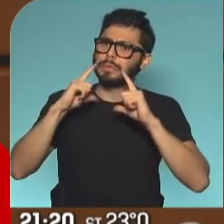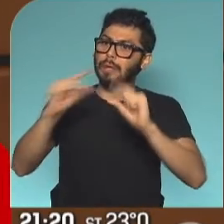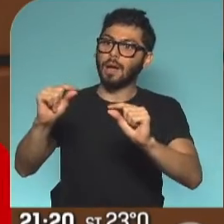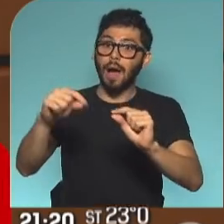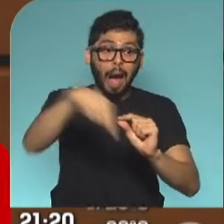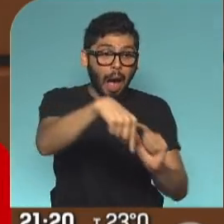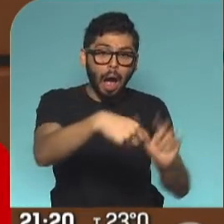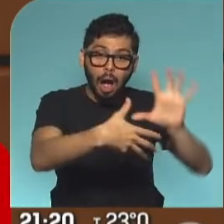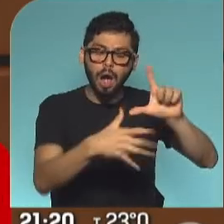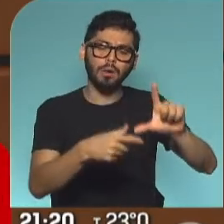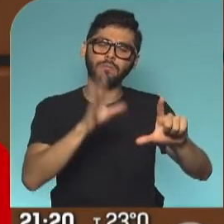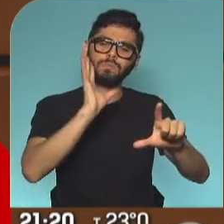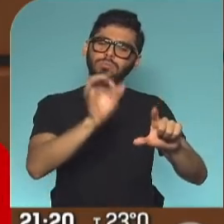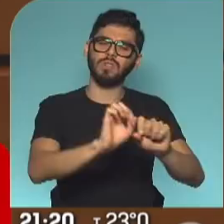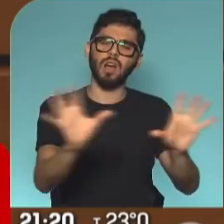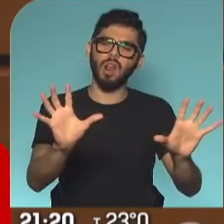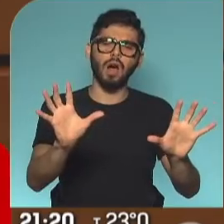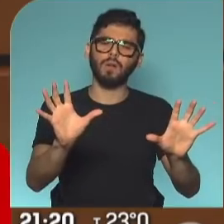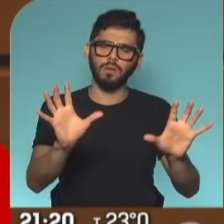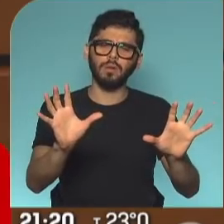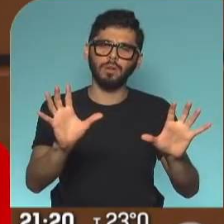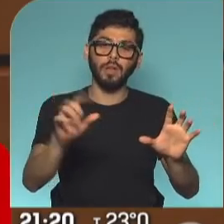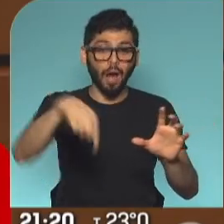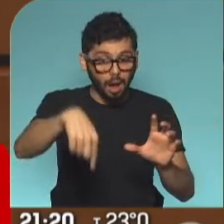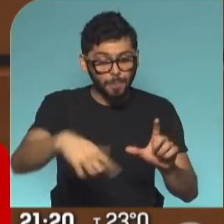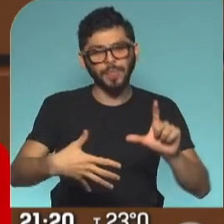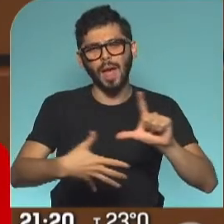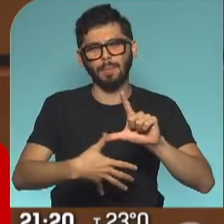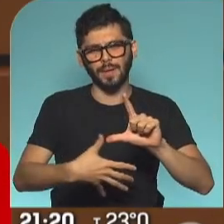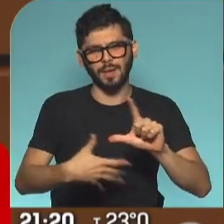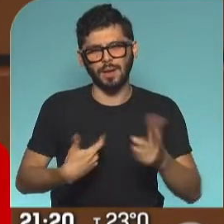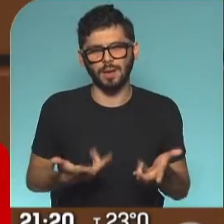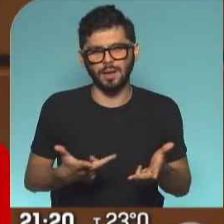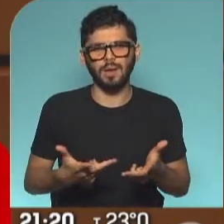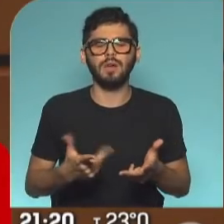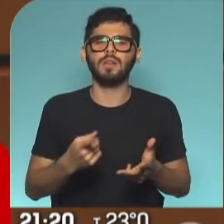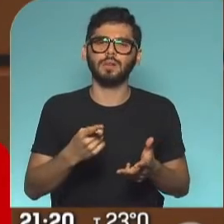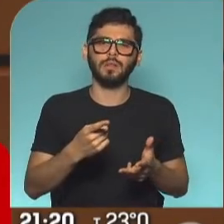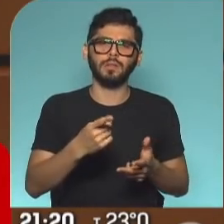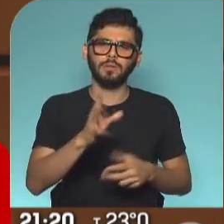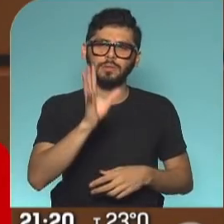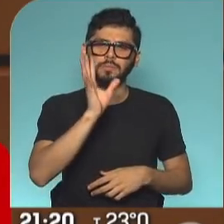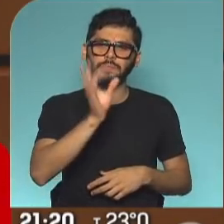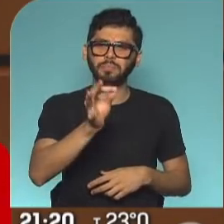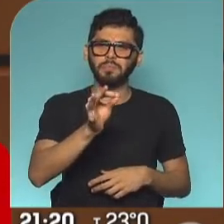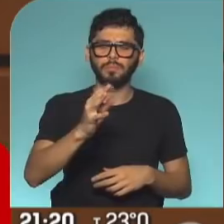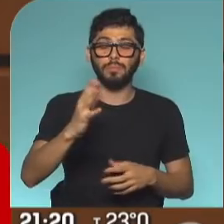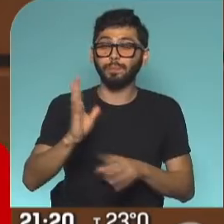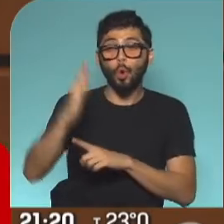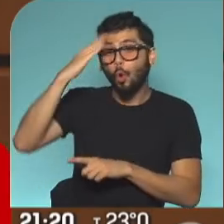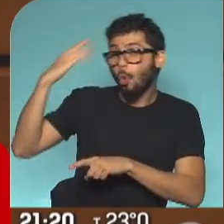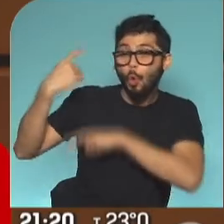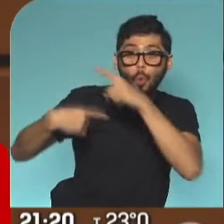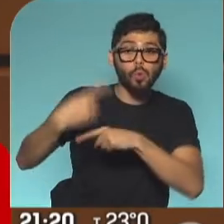Acá en este lugar, en América Latina estoy hablando, uno puede ver esa cultura del descarte